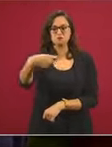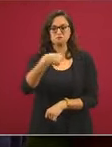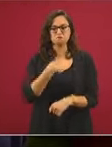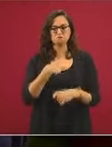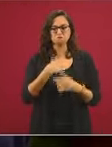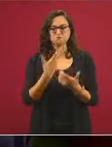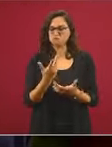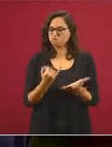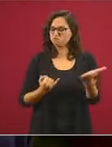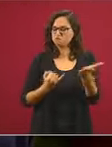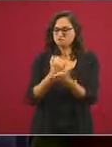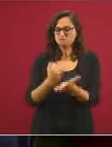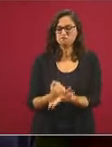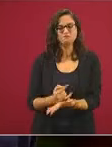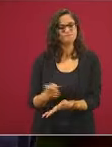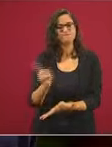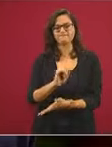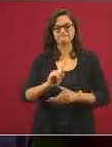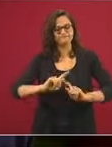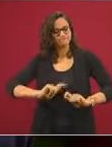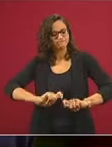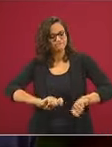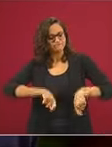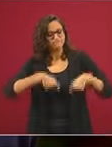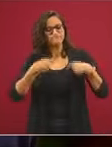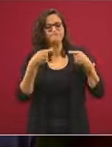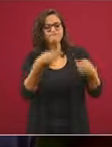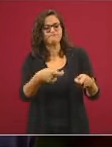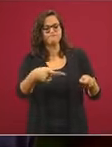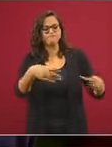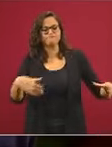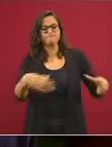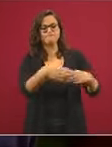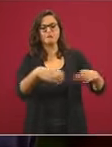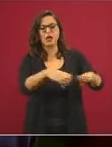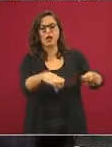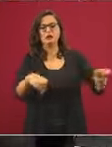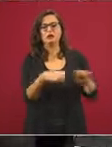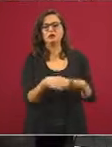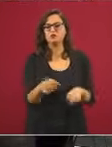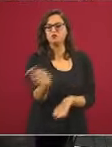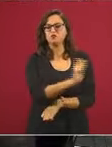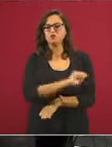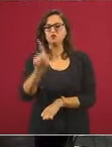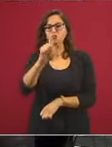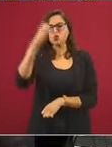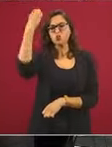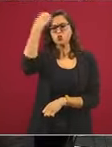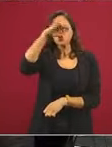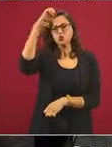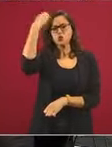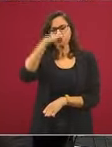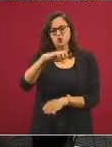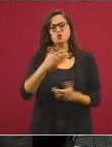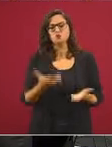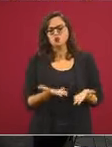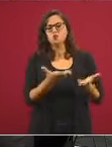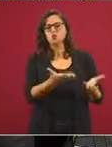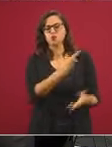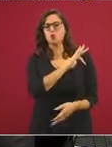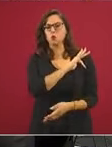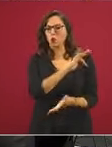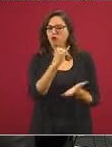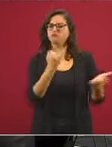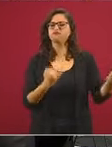de profesionales con gran experiencia y capacidad. El coronavirus nos